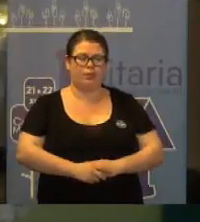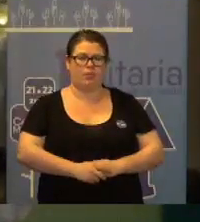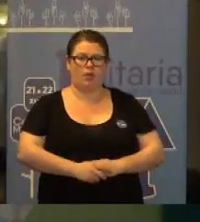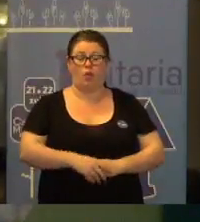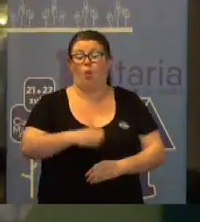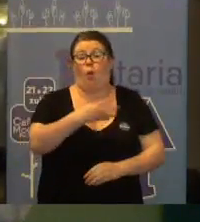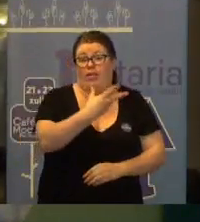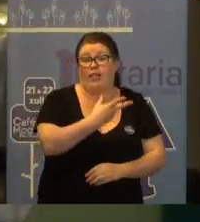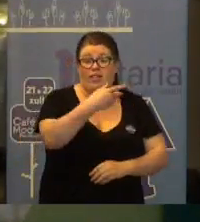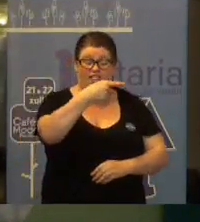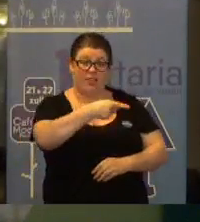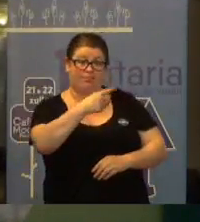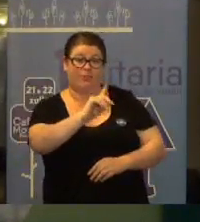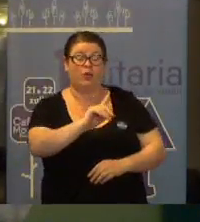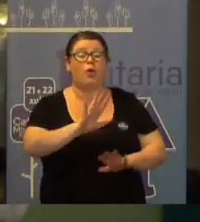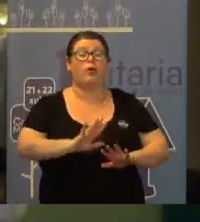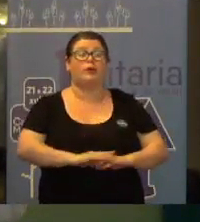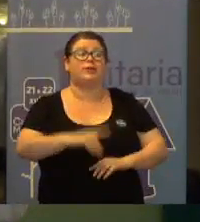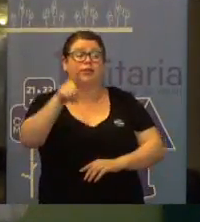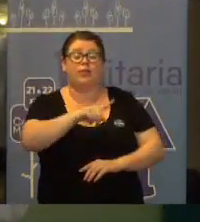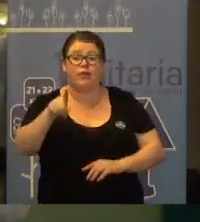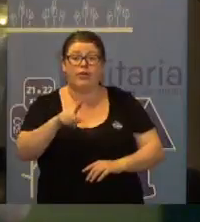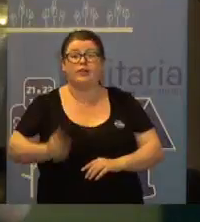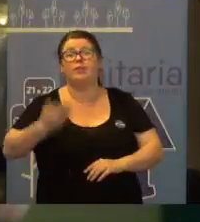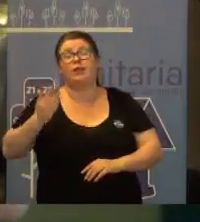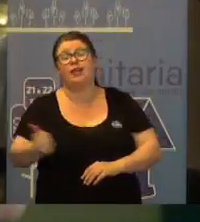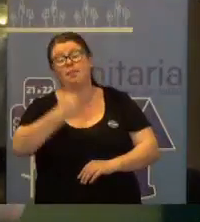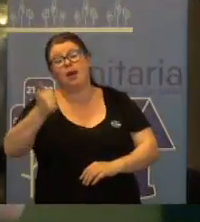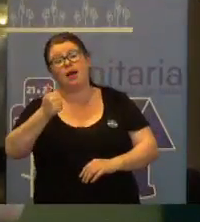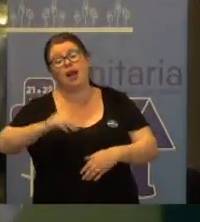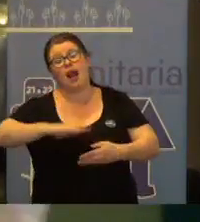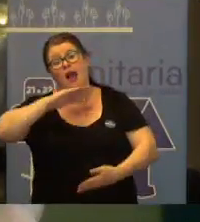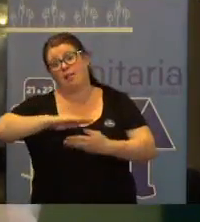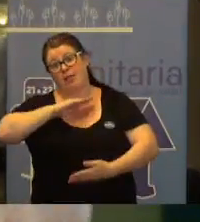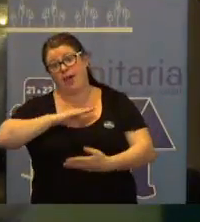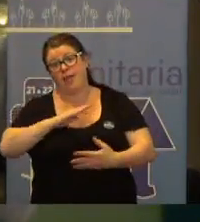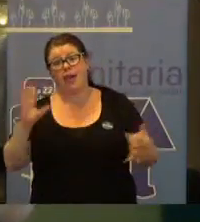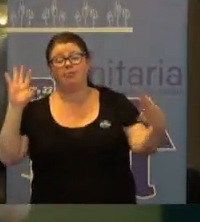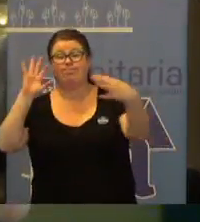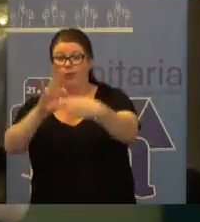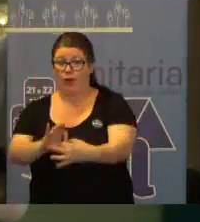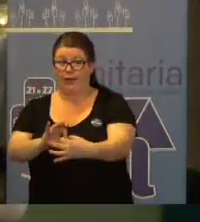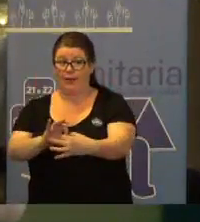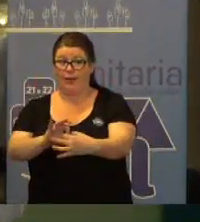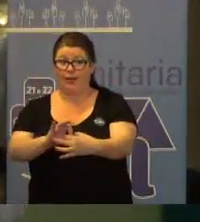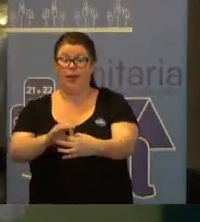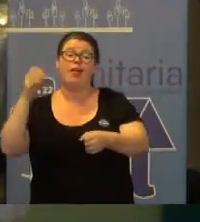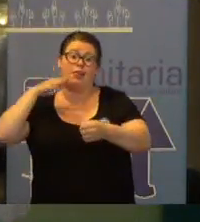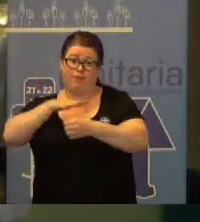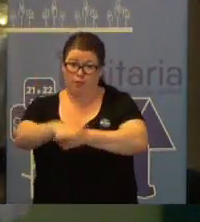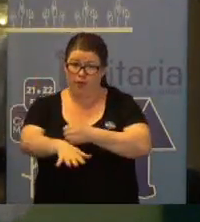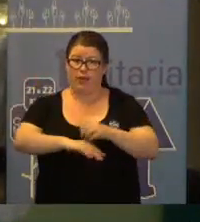non? Sino que importa máis a capacidade de conectar, a capacidade de influir.